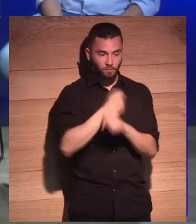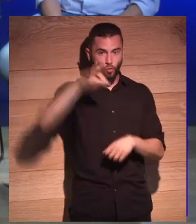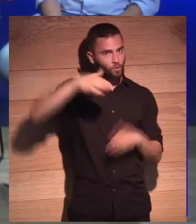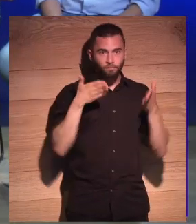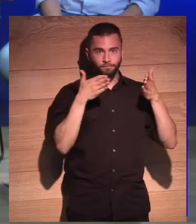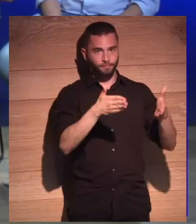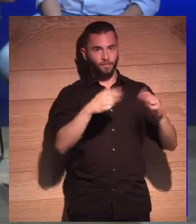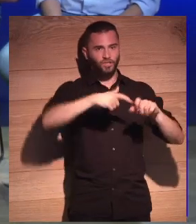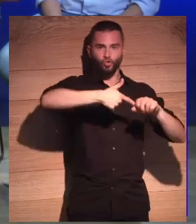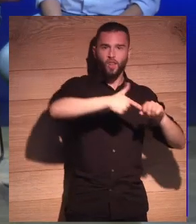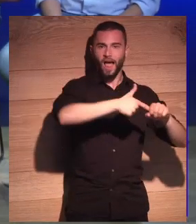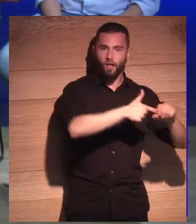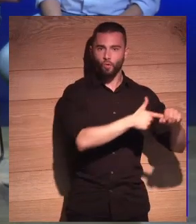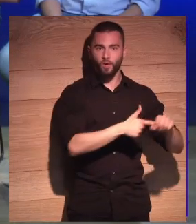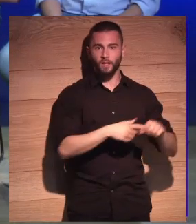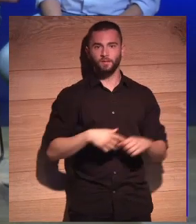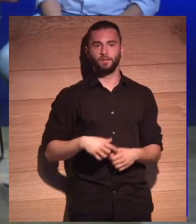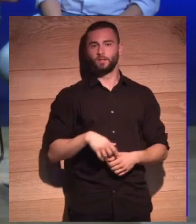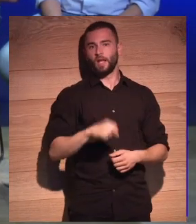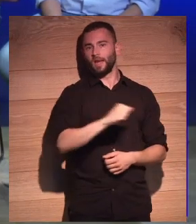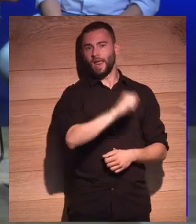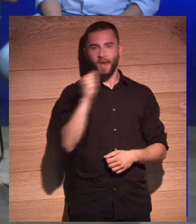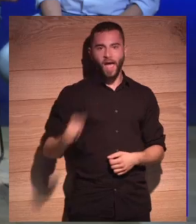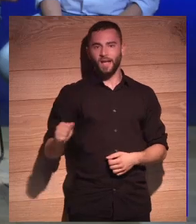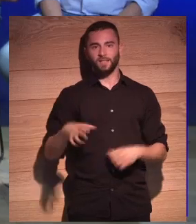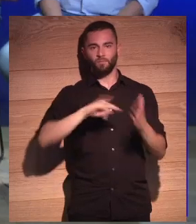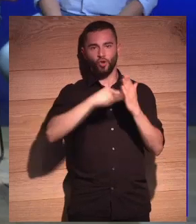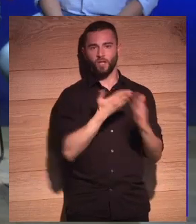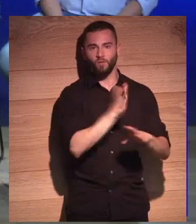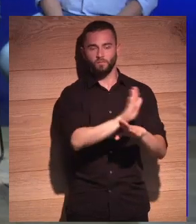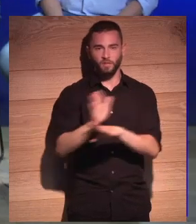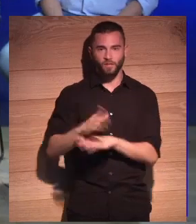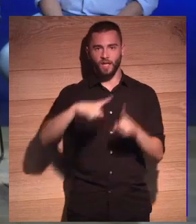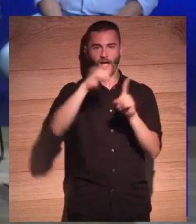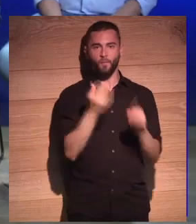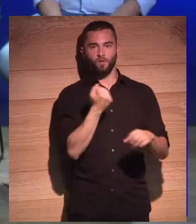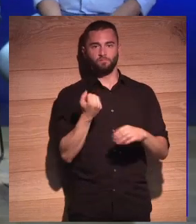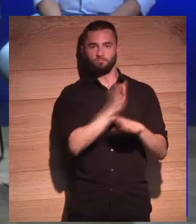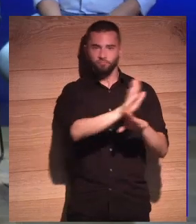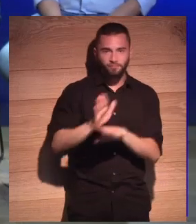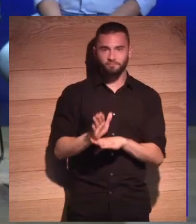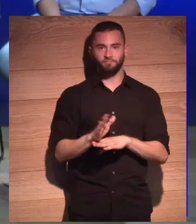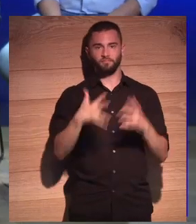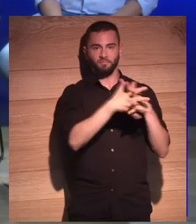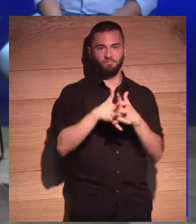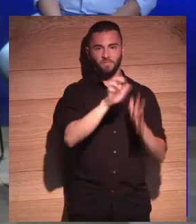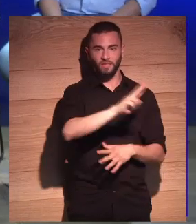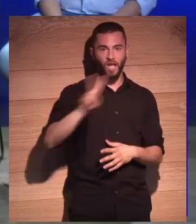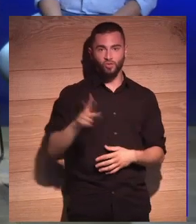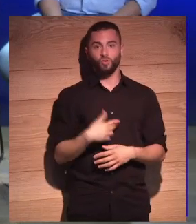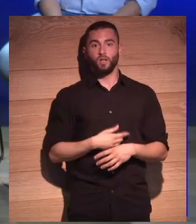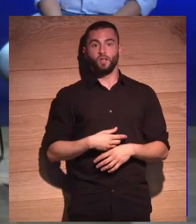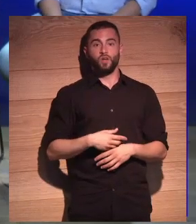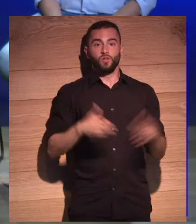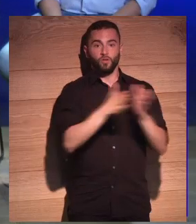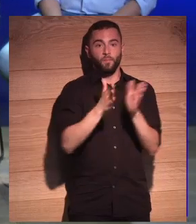y están certificados en Asia, ahora están en Japón presentando el proyecto, están en Estados Unidos, y son uno de los partners de